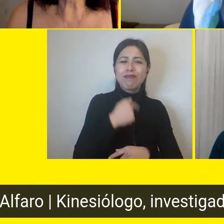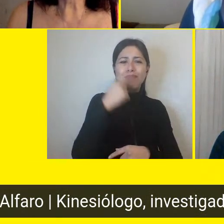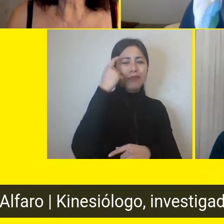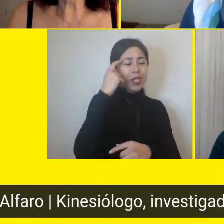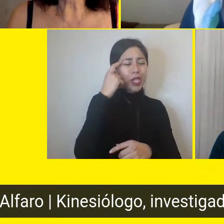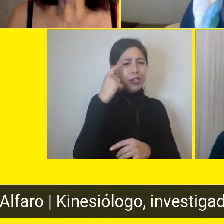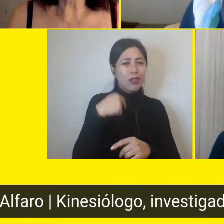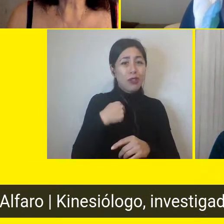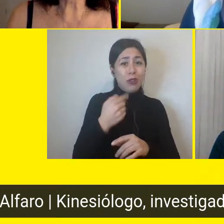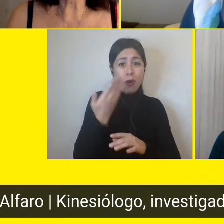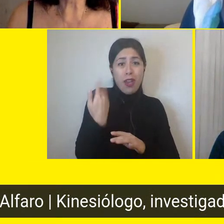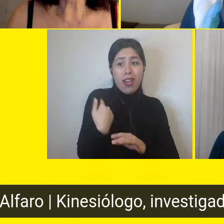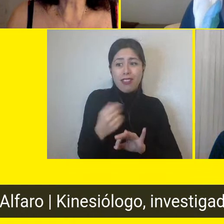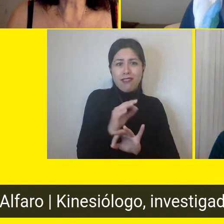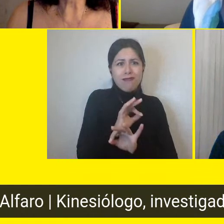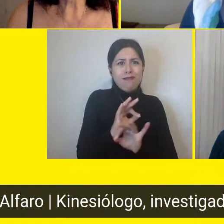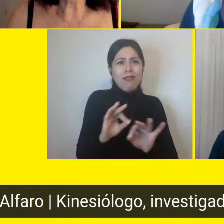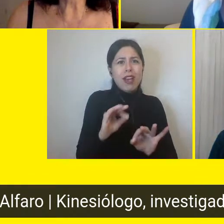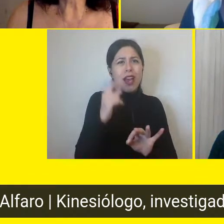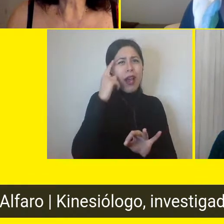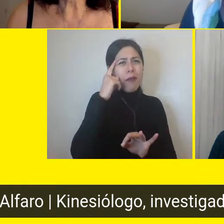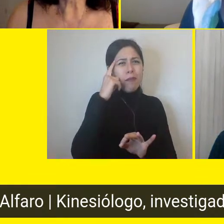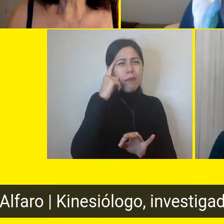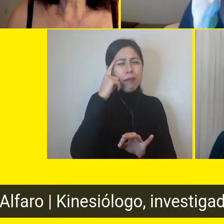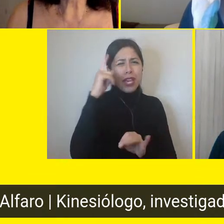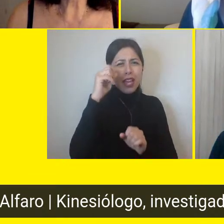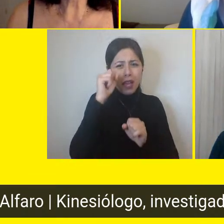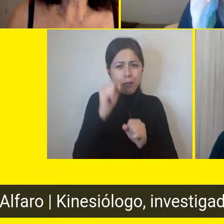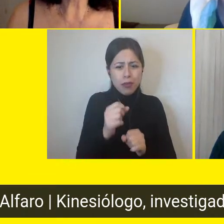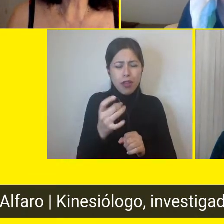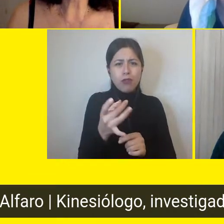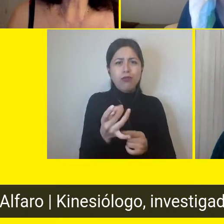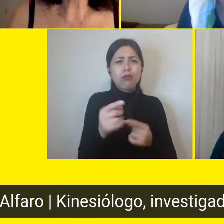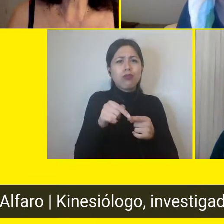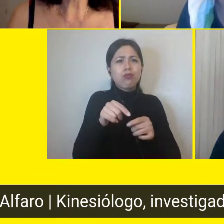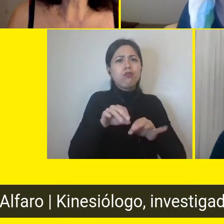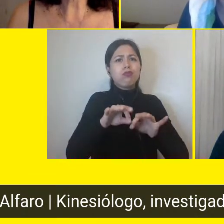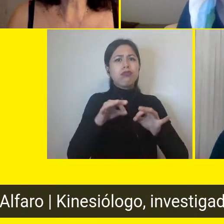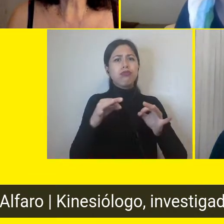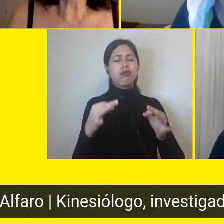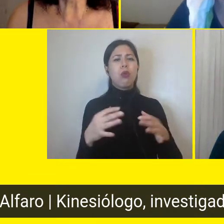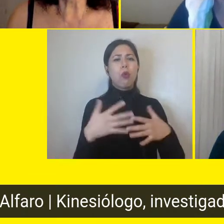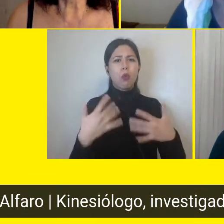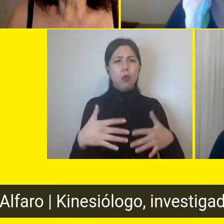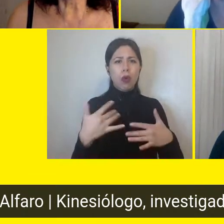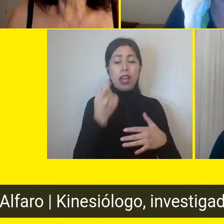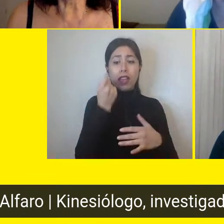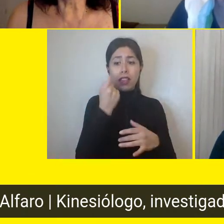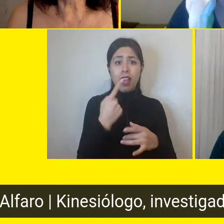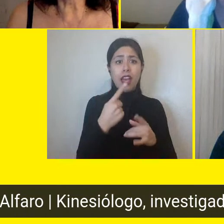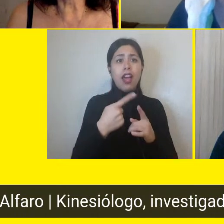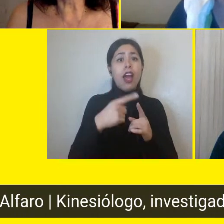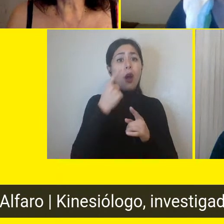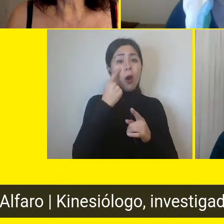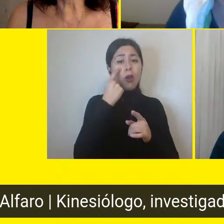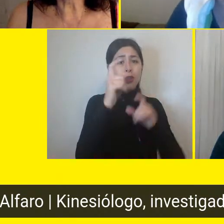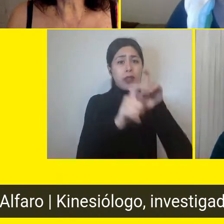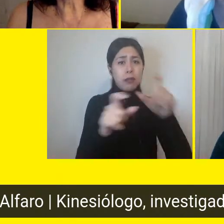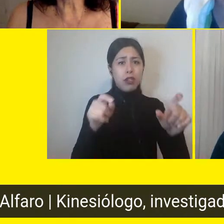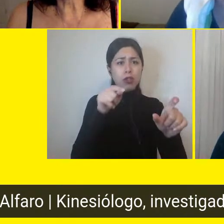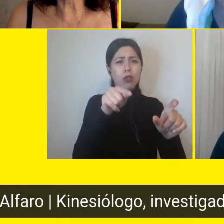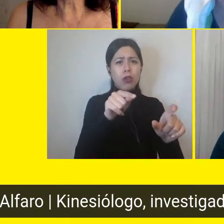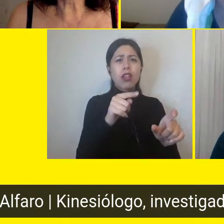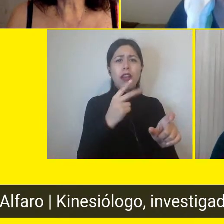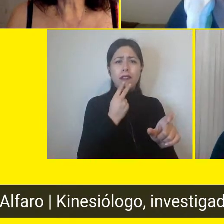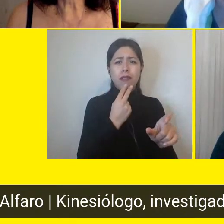imaginé entrar en un concepto tan amplio del dolor cuando conocí personas que sufrieron violación a derechos humanos durante